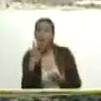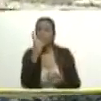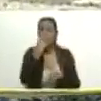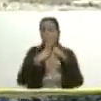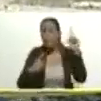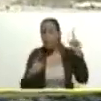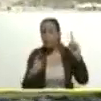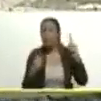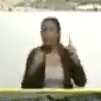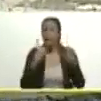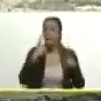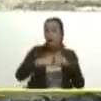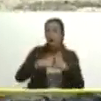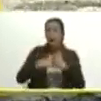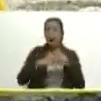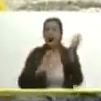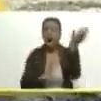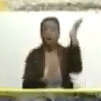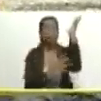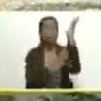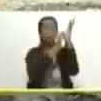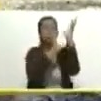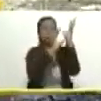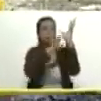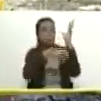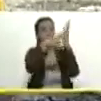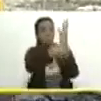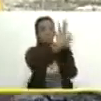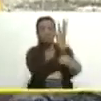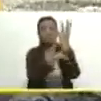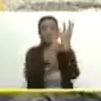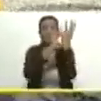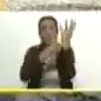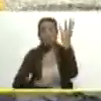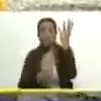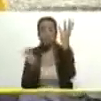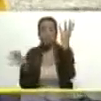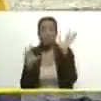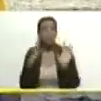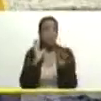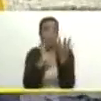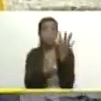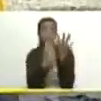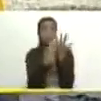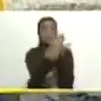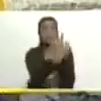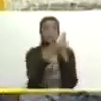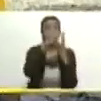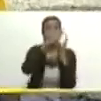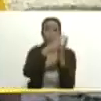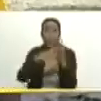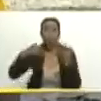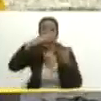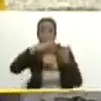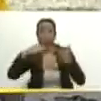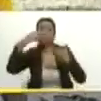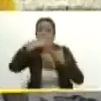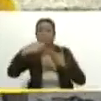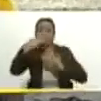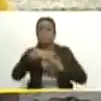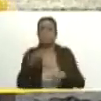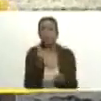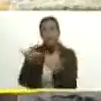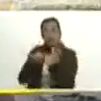2 años, 2 meses, ya la mata se cosecha. Se empieza el café. Se empieza a cosechar el café. Yo nunca he sembrado café, ¿vale? Bueno, ¿ah? Invitamos a Mérida.